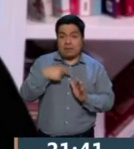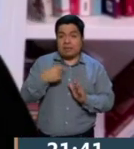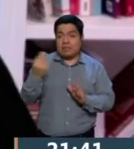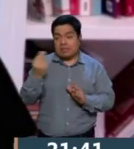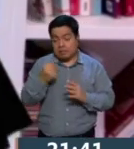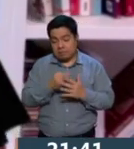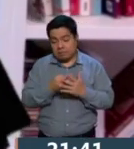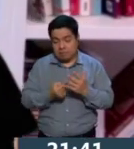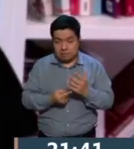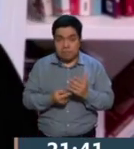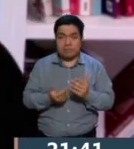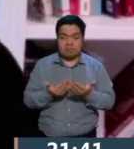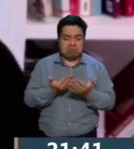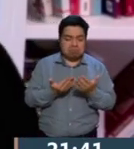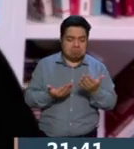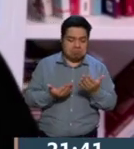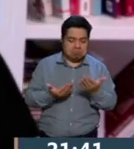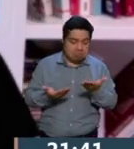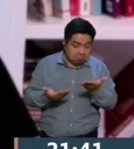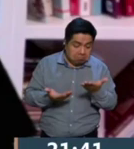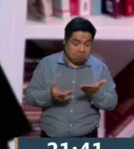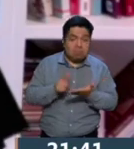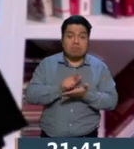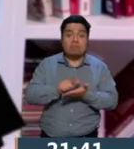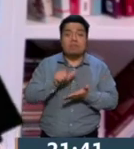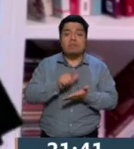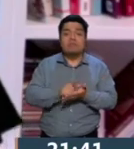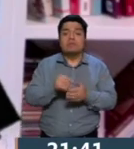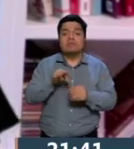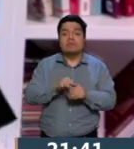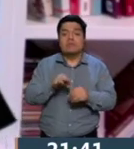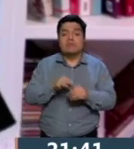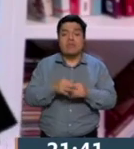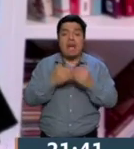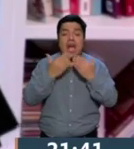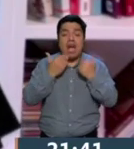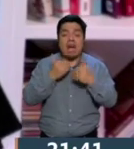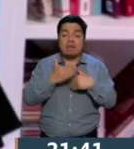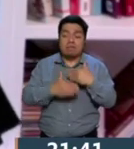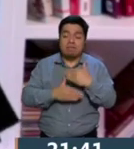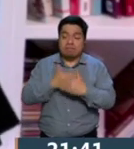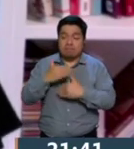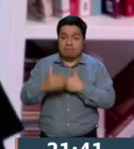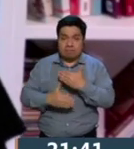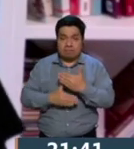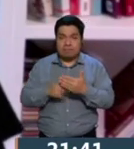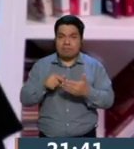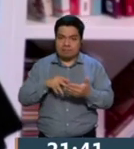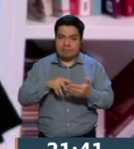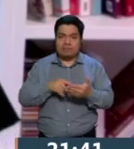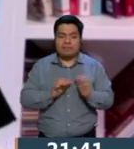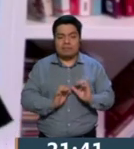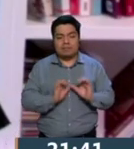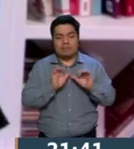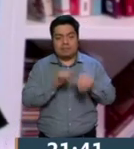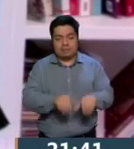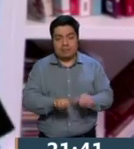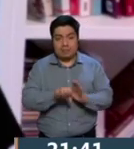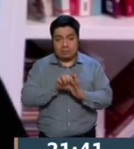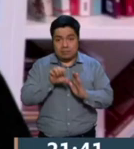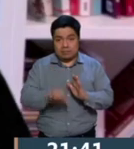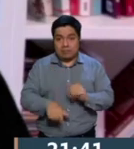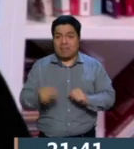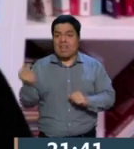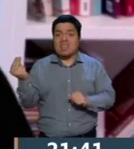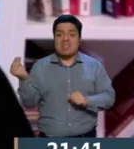otras cosas, un requisito que en nuestra ley electoral y en nuestro tipo de proceso electoral tenemos inscrito, y es que para votar se tiene que